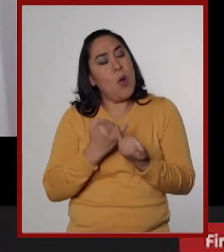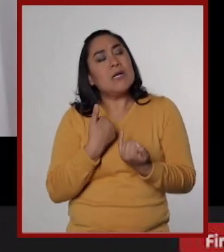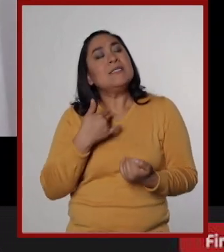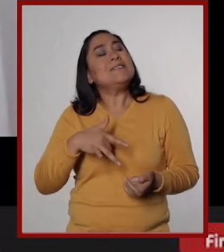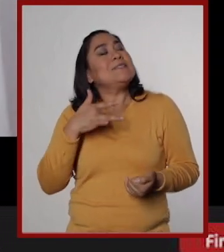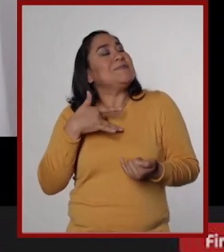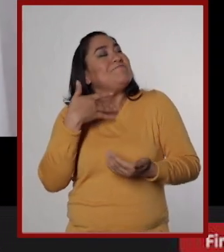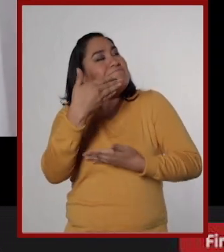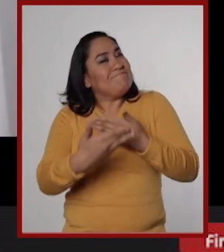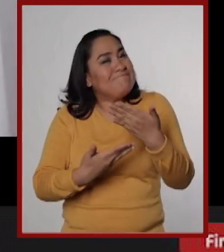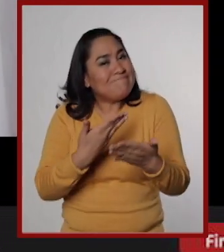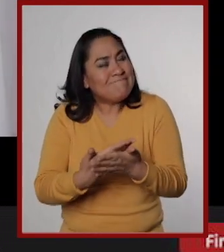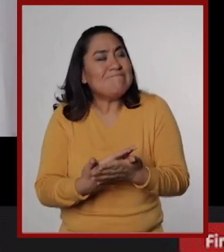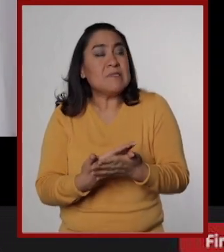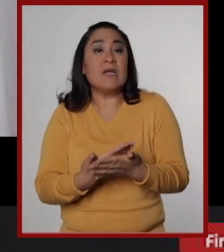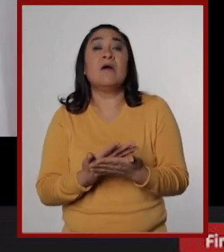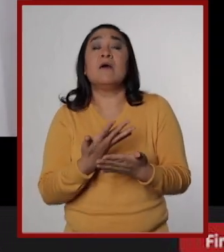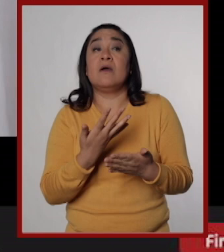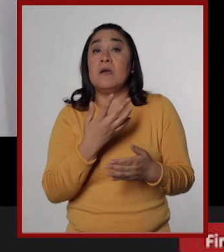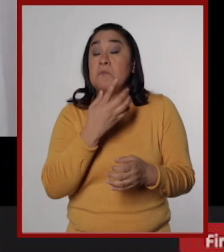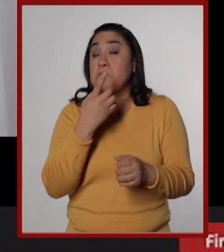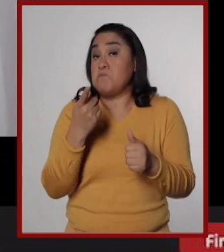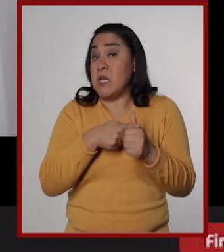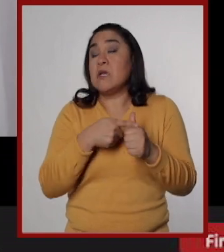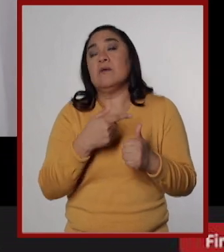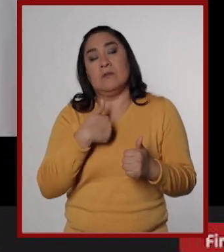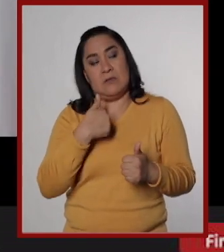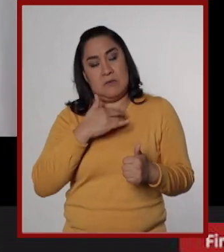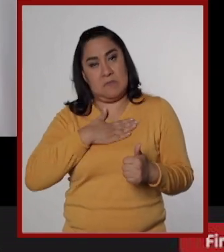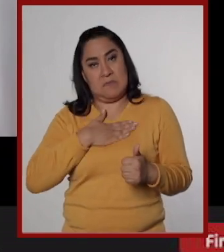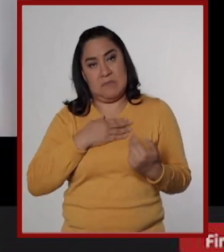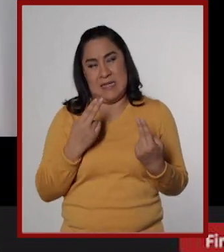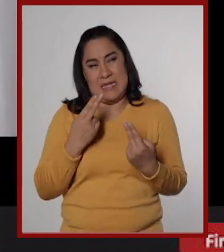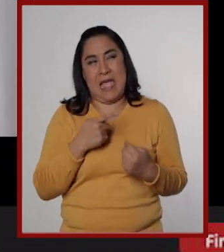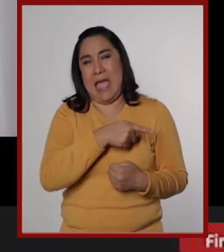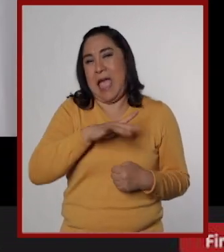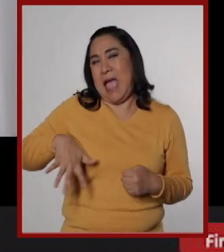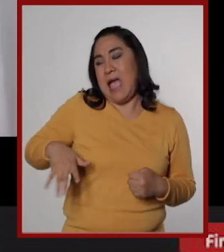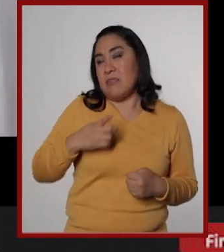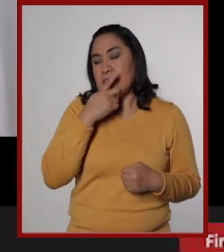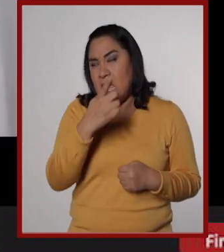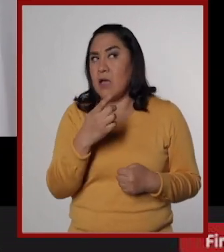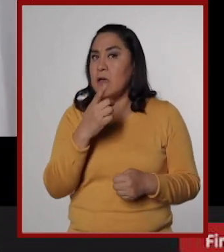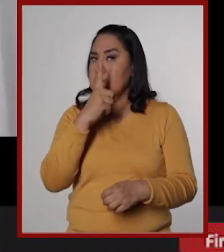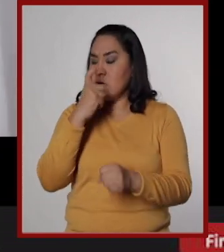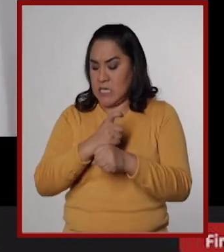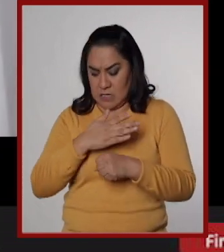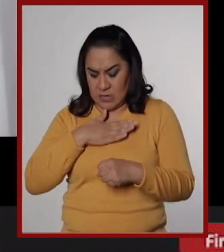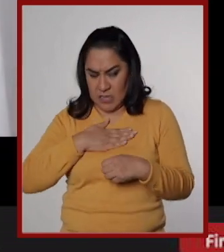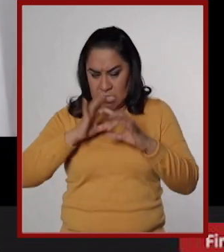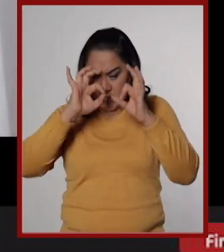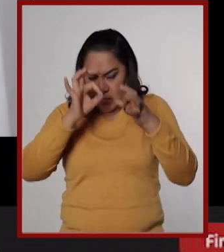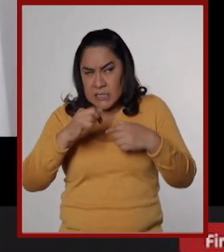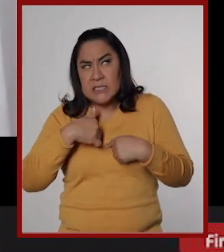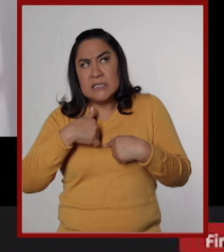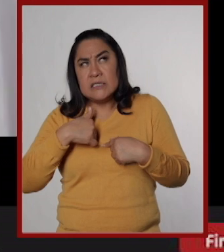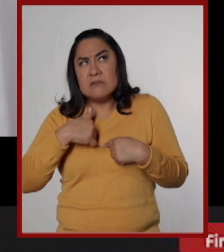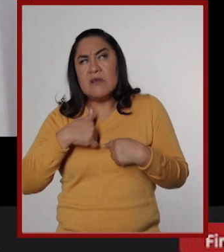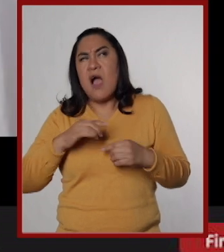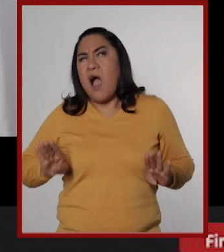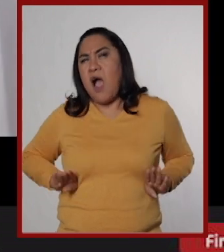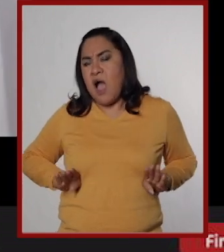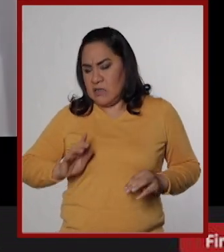la empatía que tiene que empezar conmigo, ¿no? Como decía Matías hace rato, me tengo que conocer, tengo que saber cómo pienso,